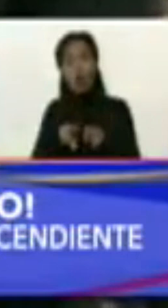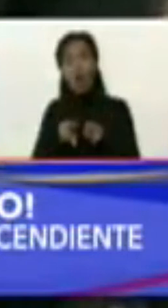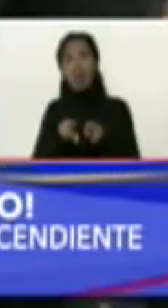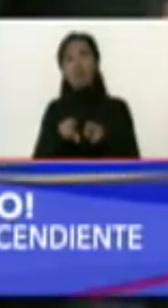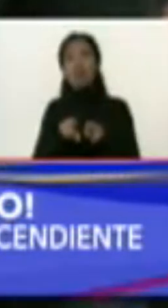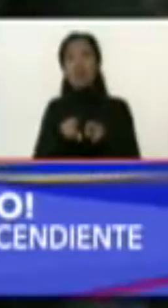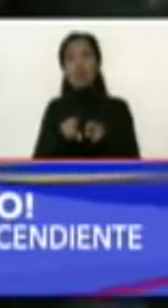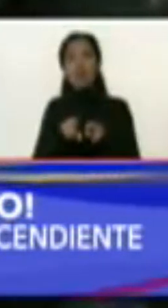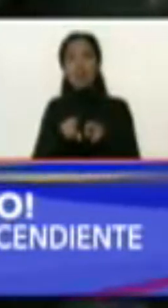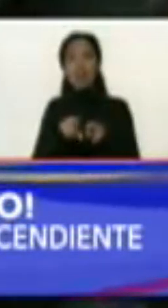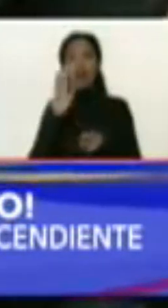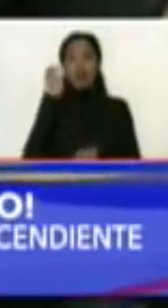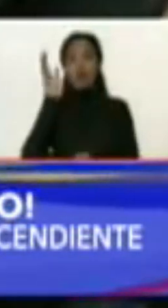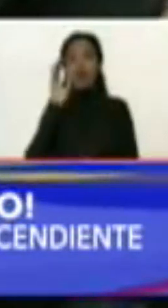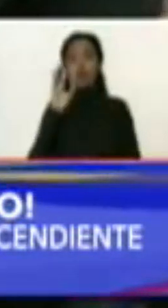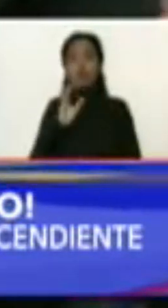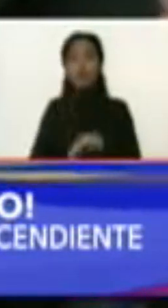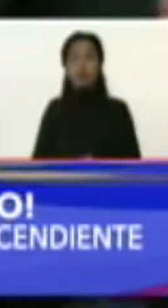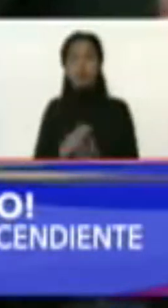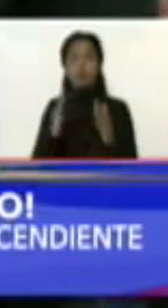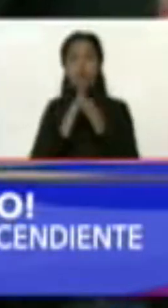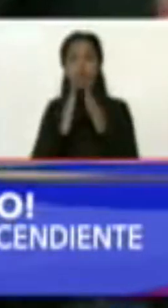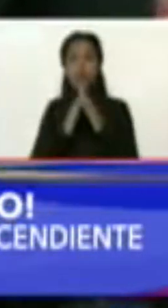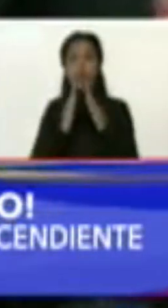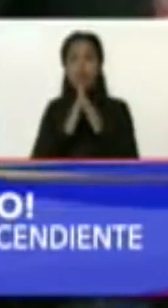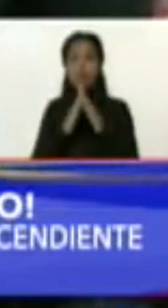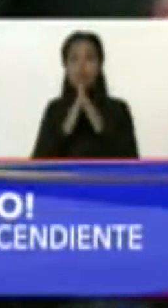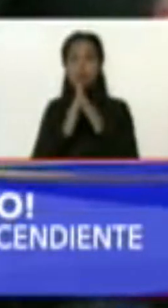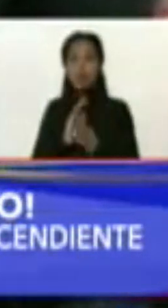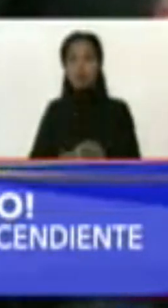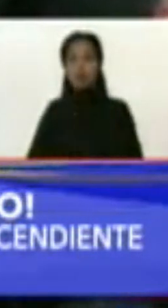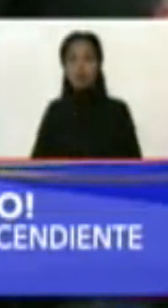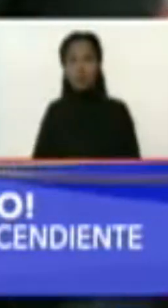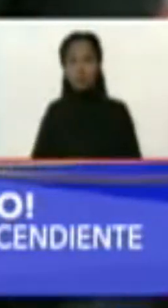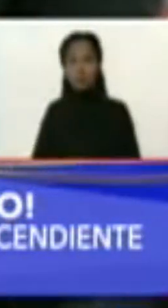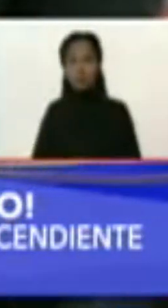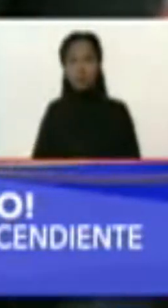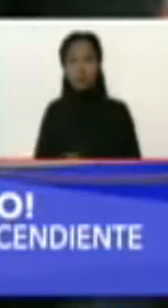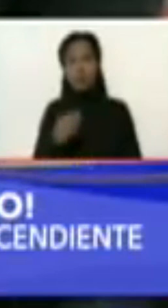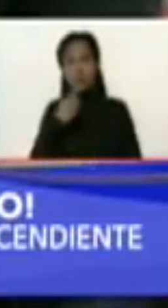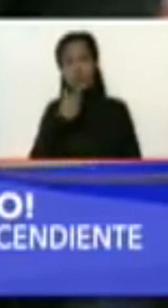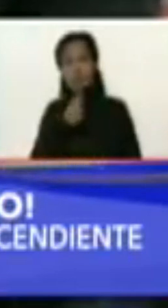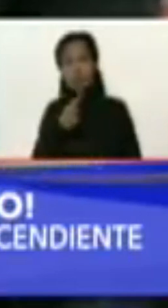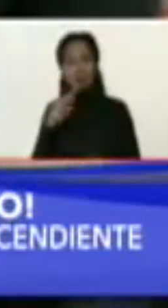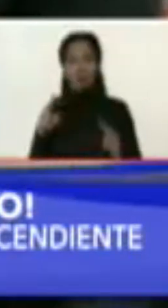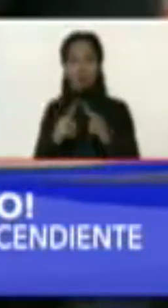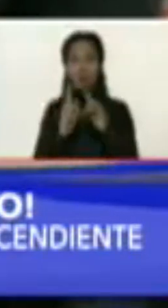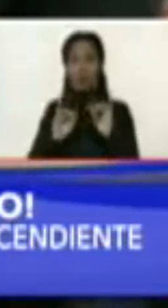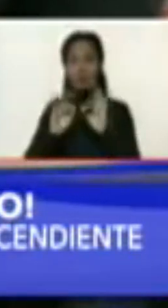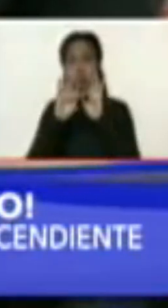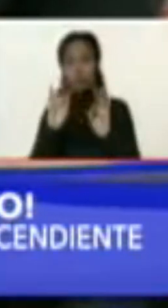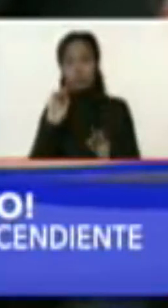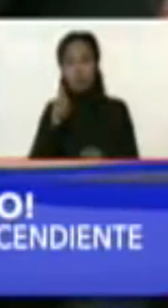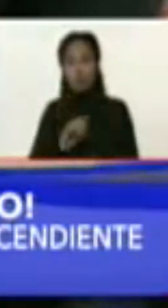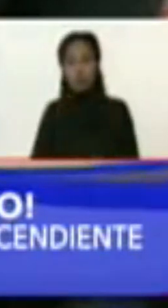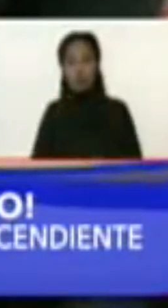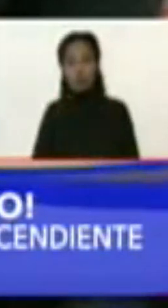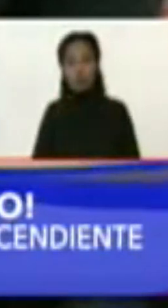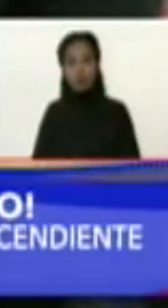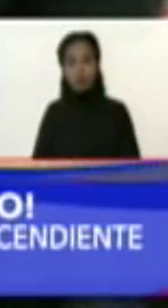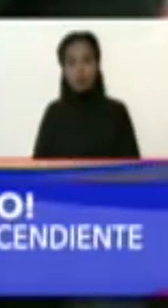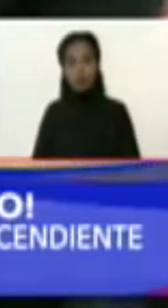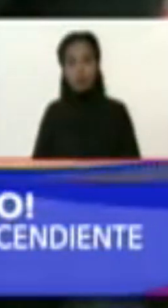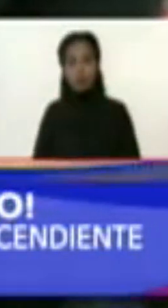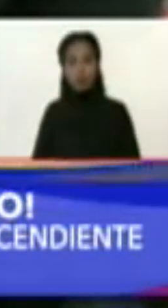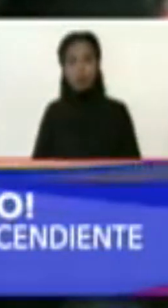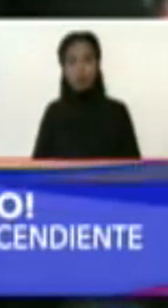Cafu. Este casa. Qui facilite rencontre. Para facilitar el encuentro. Afro africain, diaspora africain